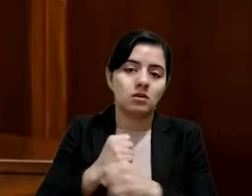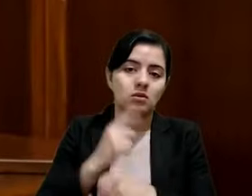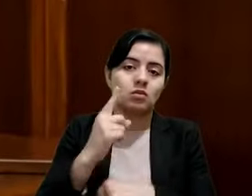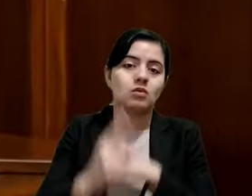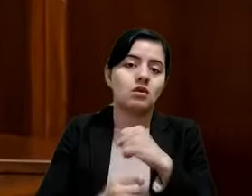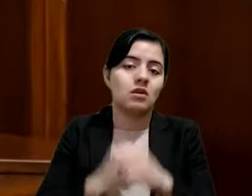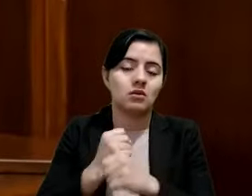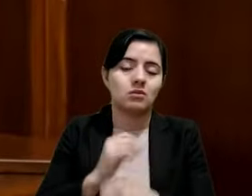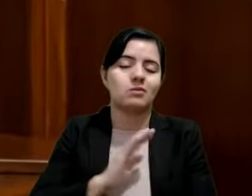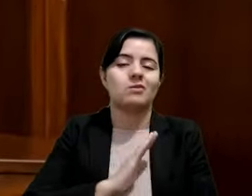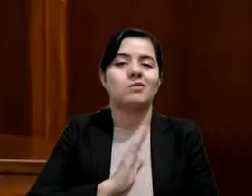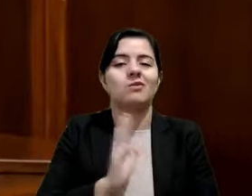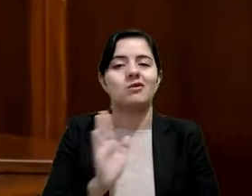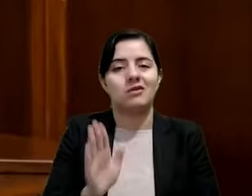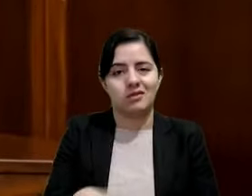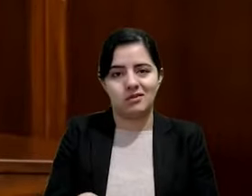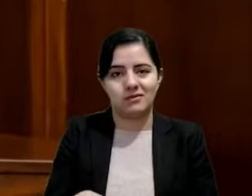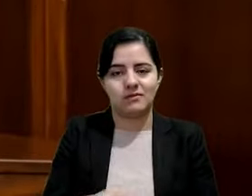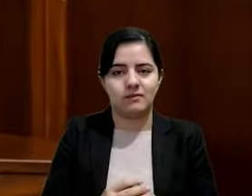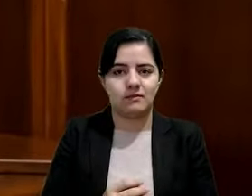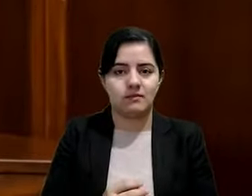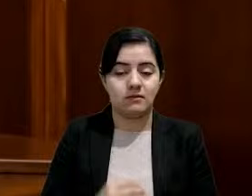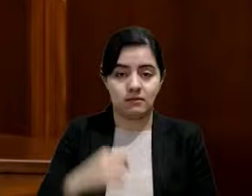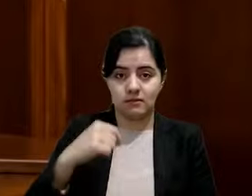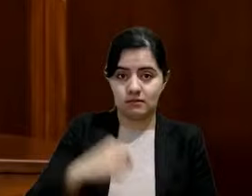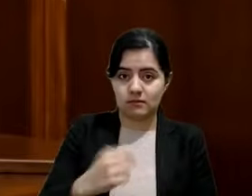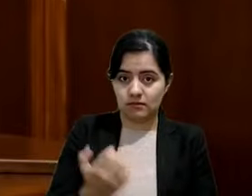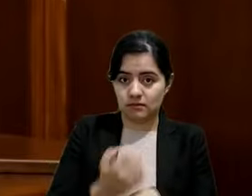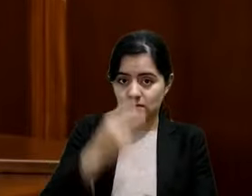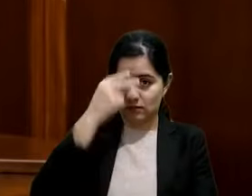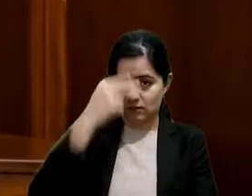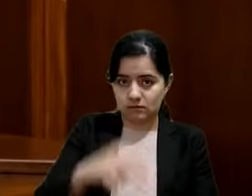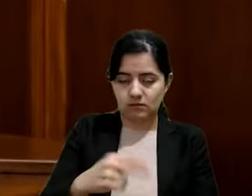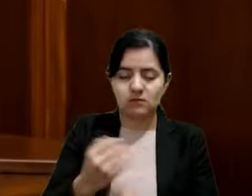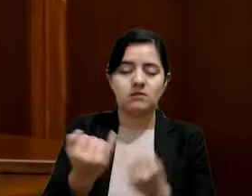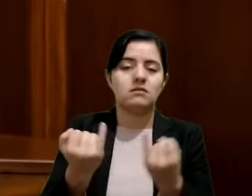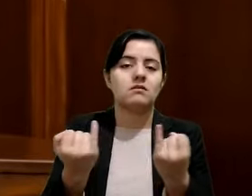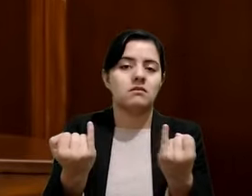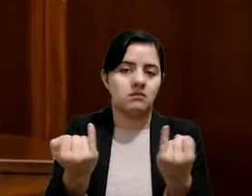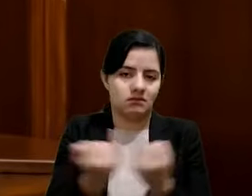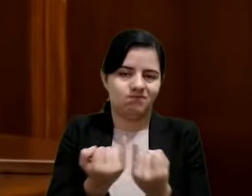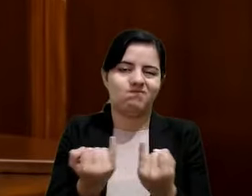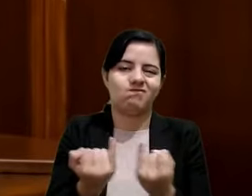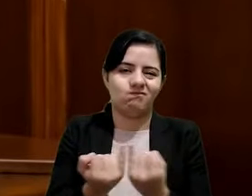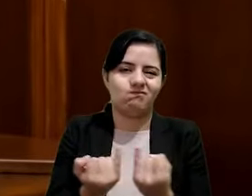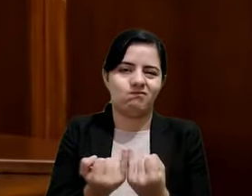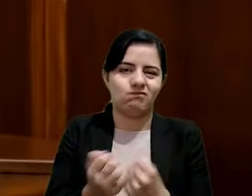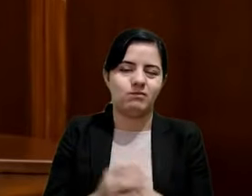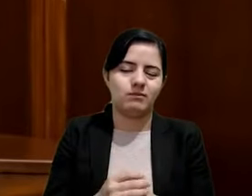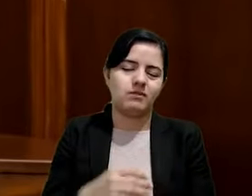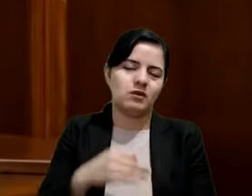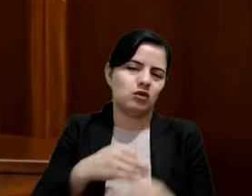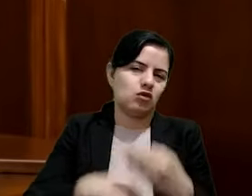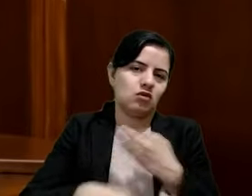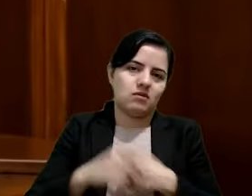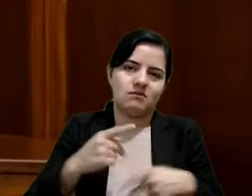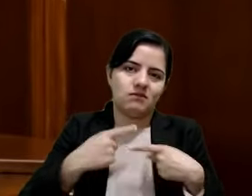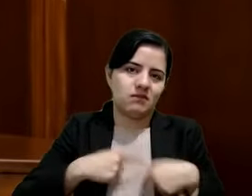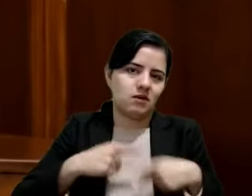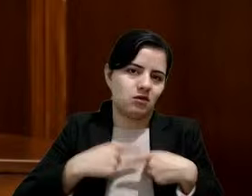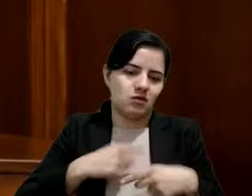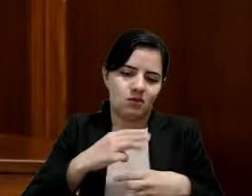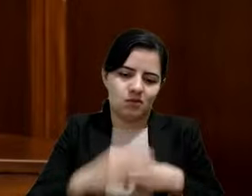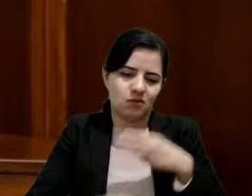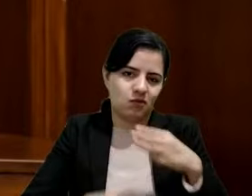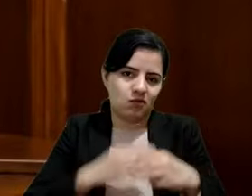causa y no estamos exentos en México es una causa de morb y mortalidad de todo el mundo la Organización